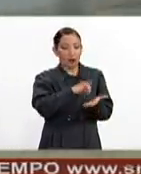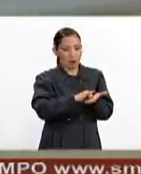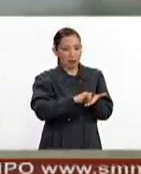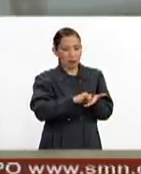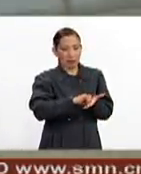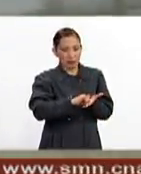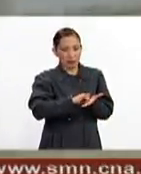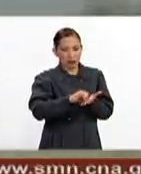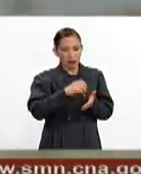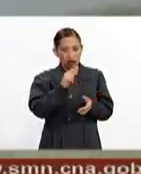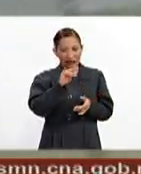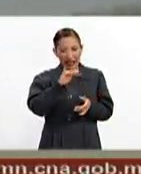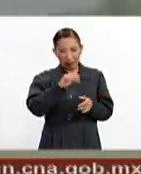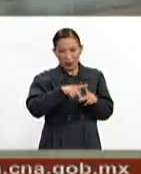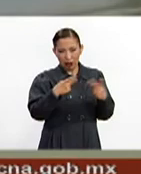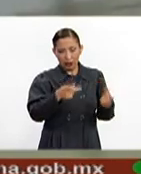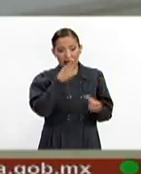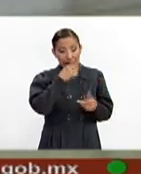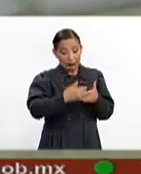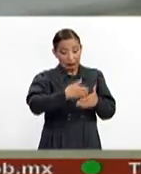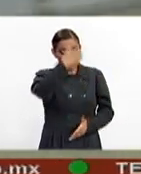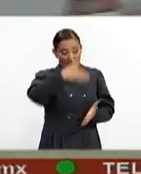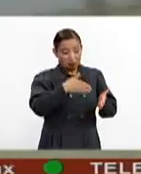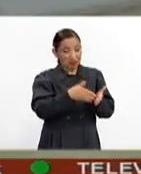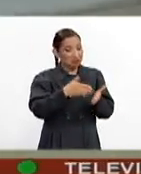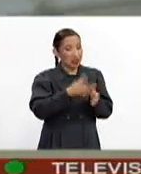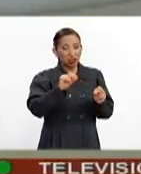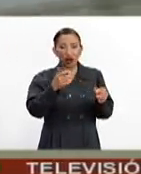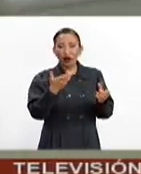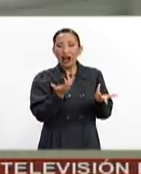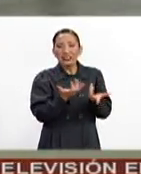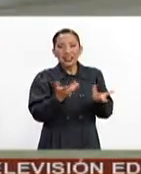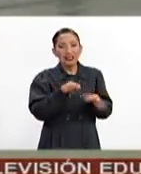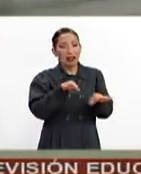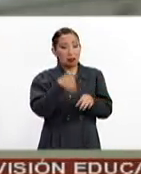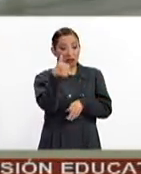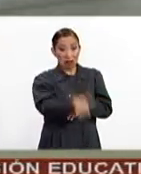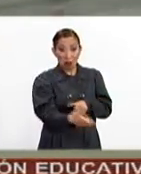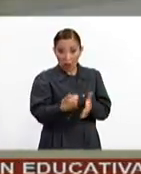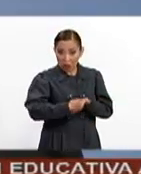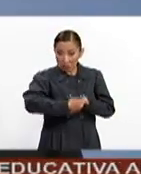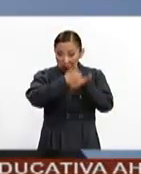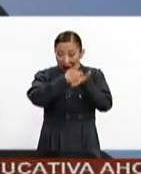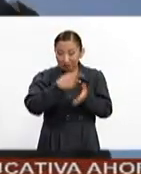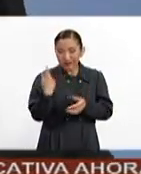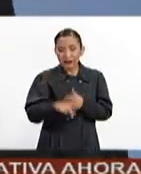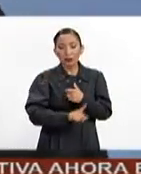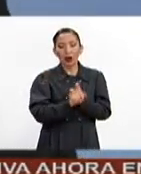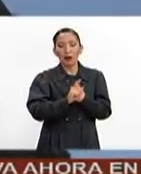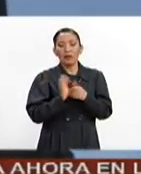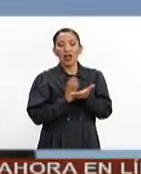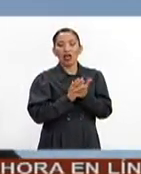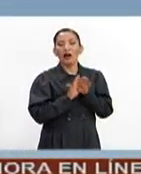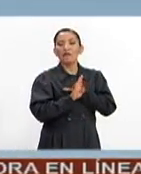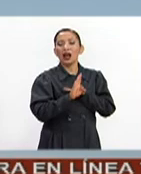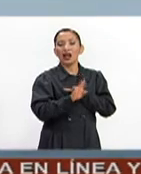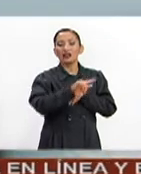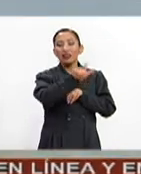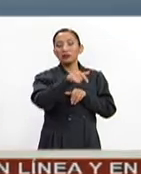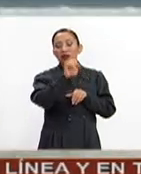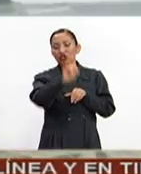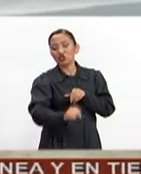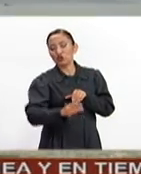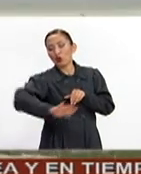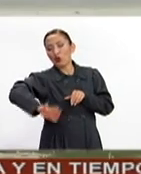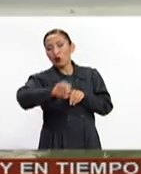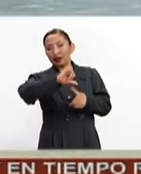el propio Kelly reconoció que una barrera física no hará el trabajo por sí sola y que el problema migratorio comienza más al sur,